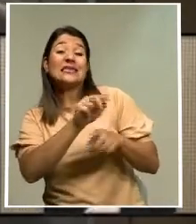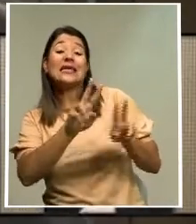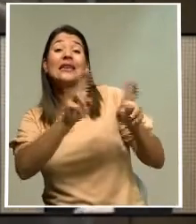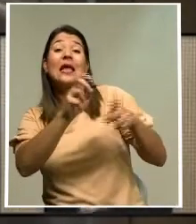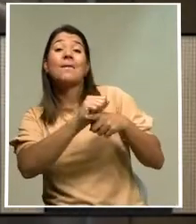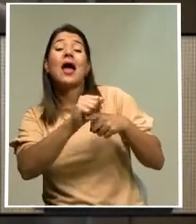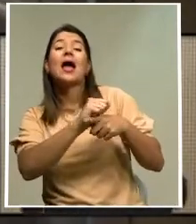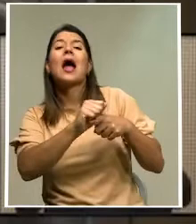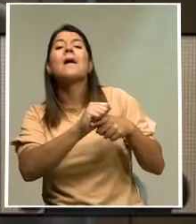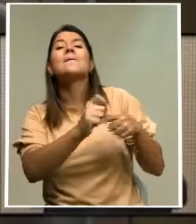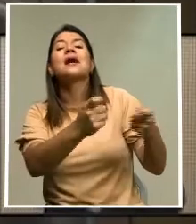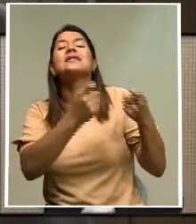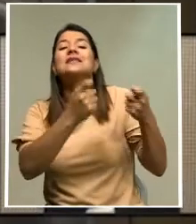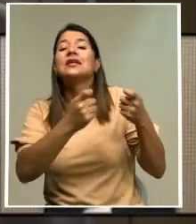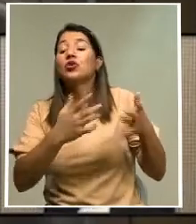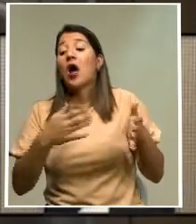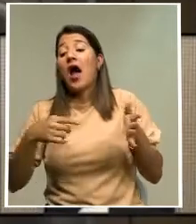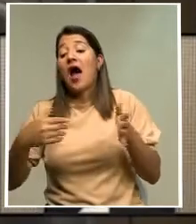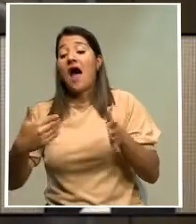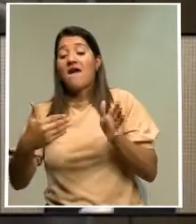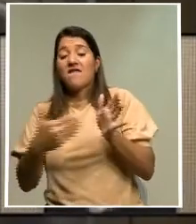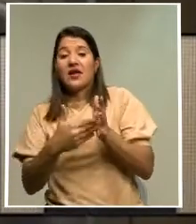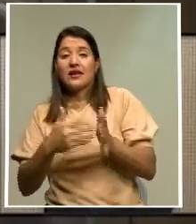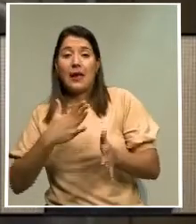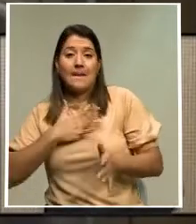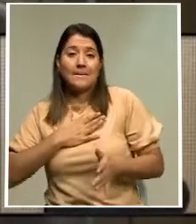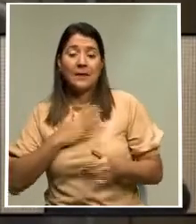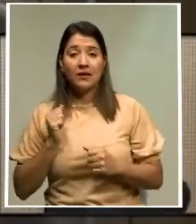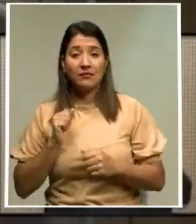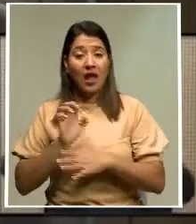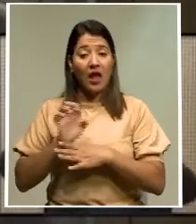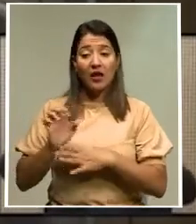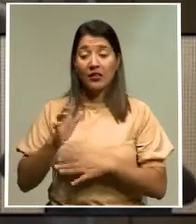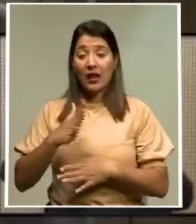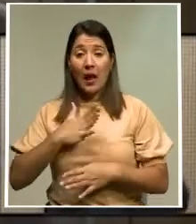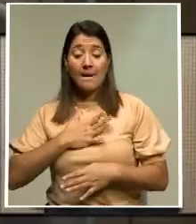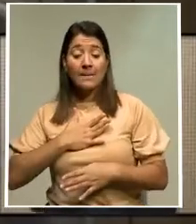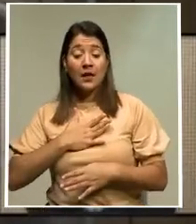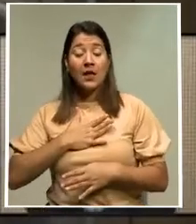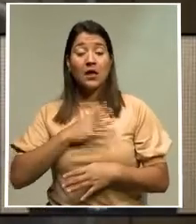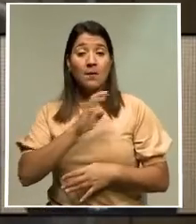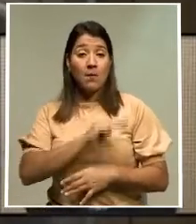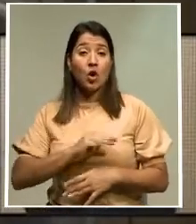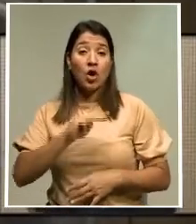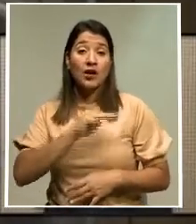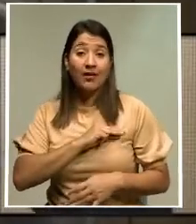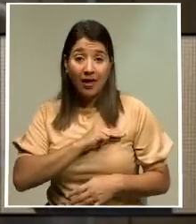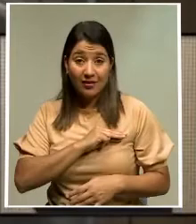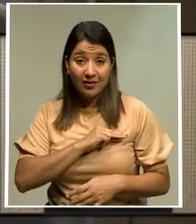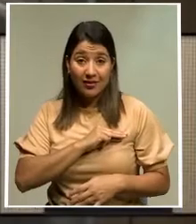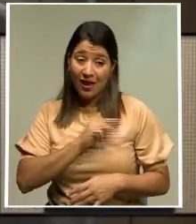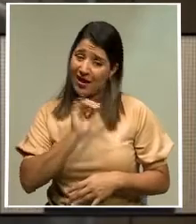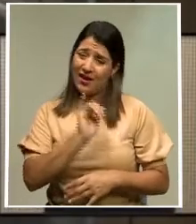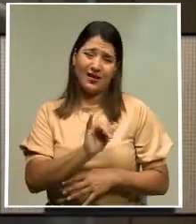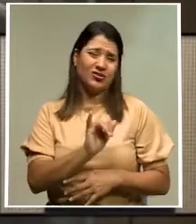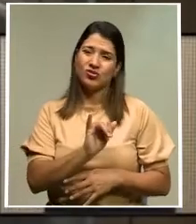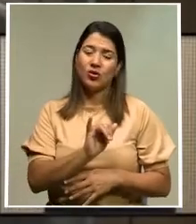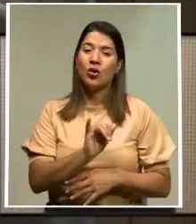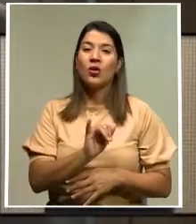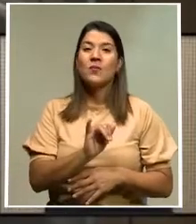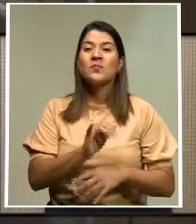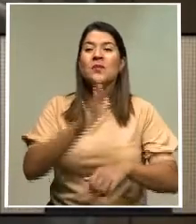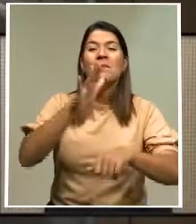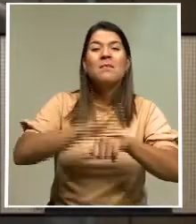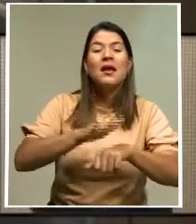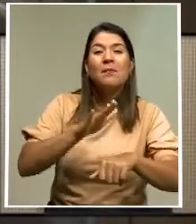o morales. Se abre la puerta para la arbitrariedad y para que aquellos funcionarios que